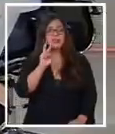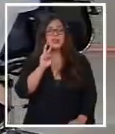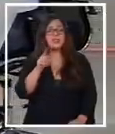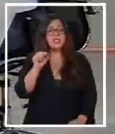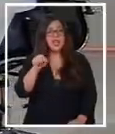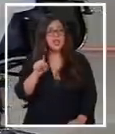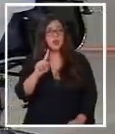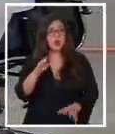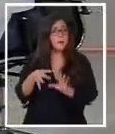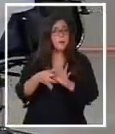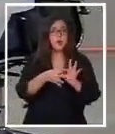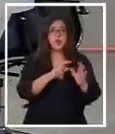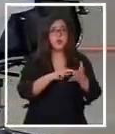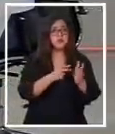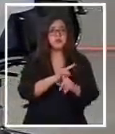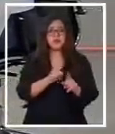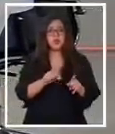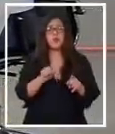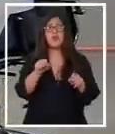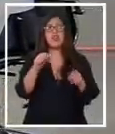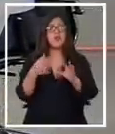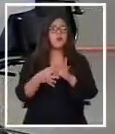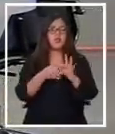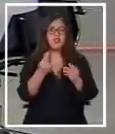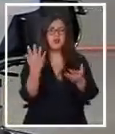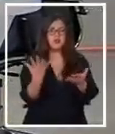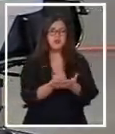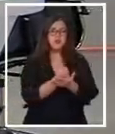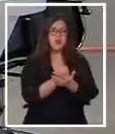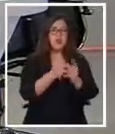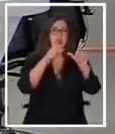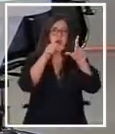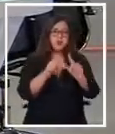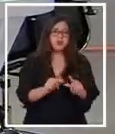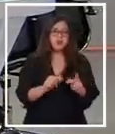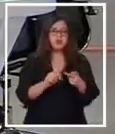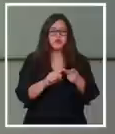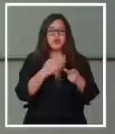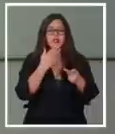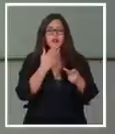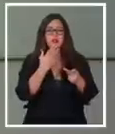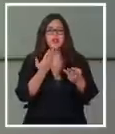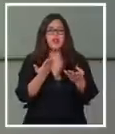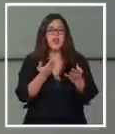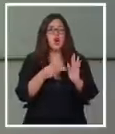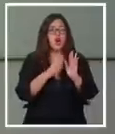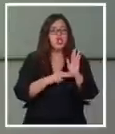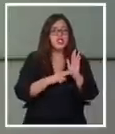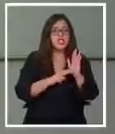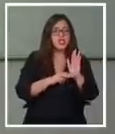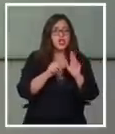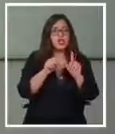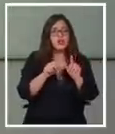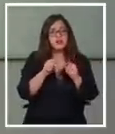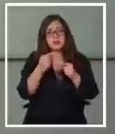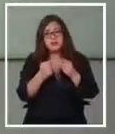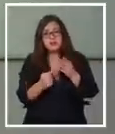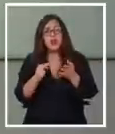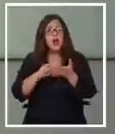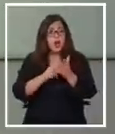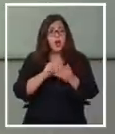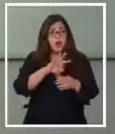problema porque eso tiene que ver con los bajos salarios por la falta de cotizaciones con el menos monto de cotizaciones son parte del problema